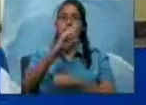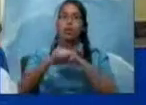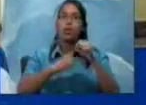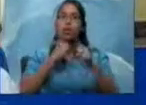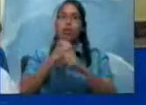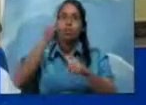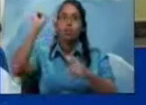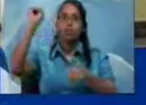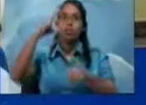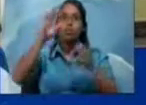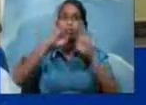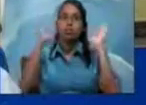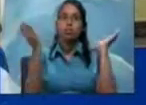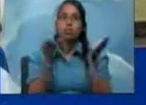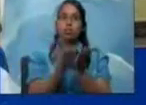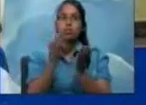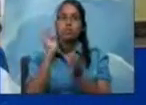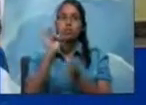www.obraluzdelmundo.org